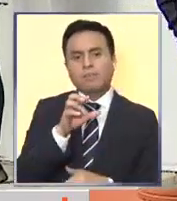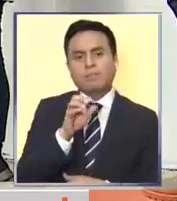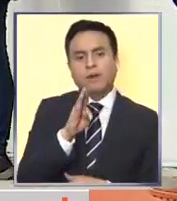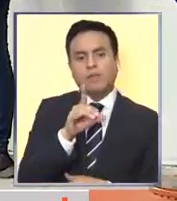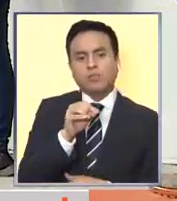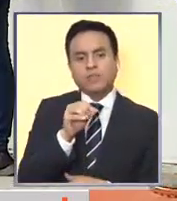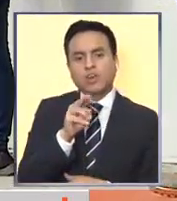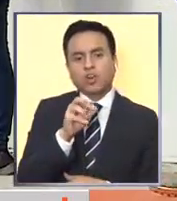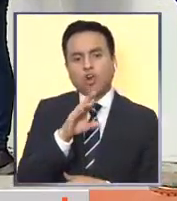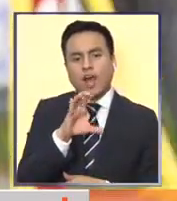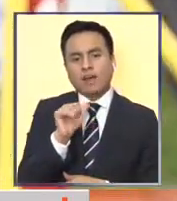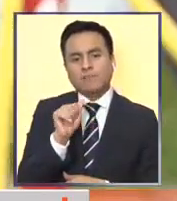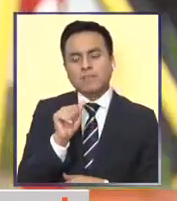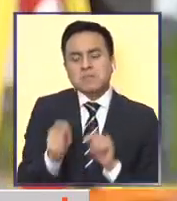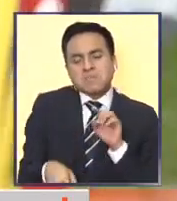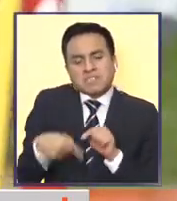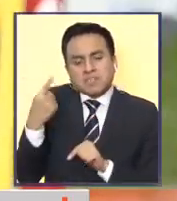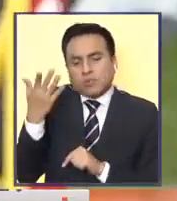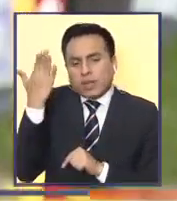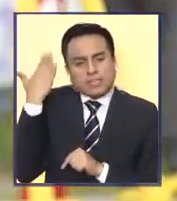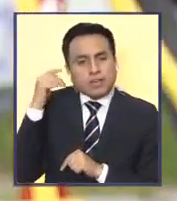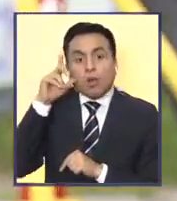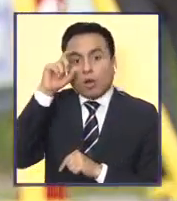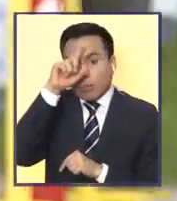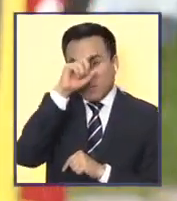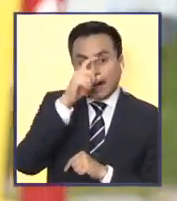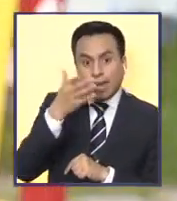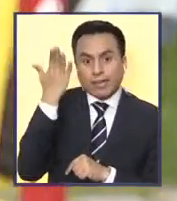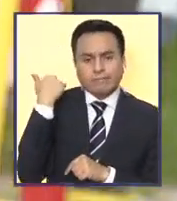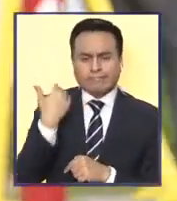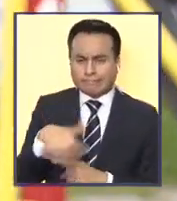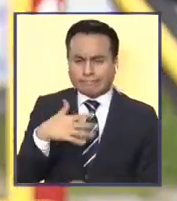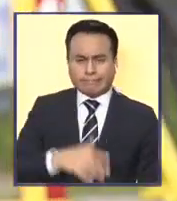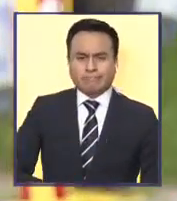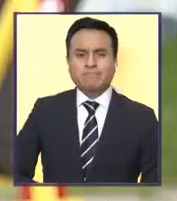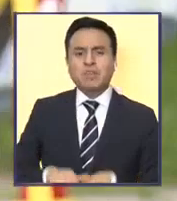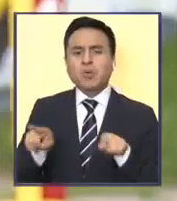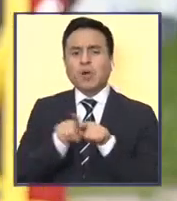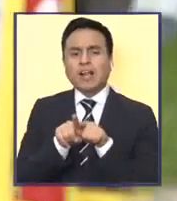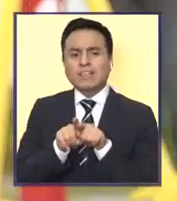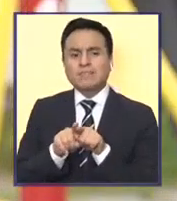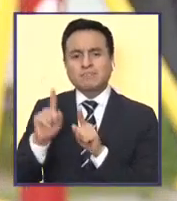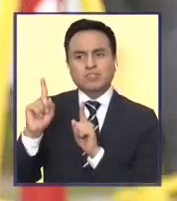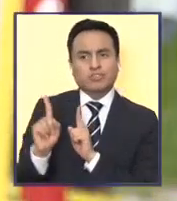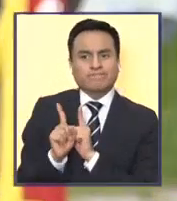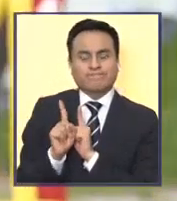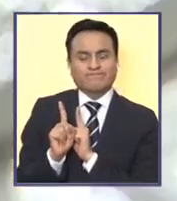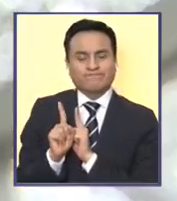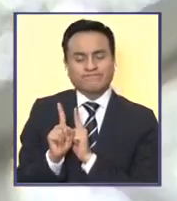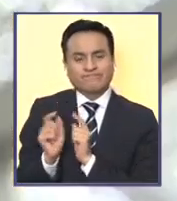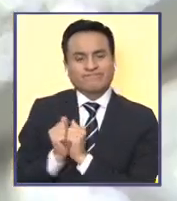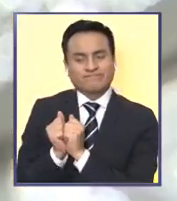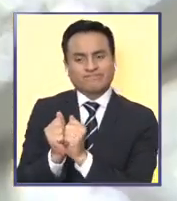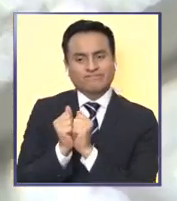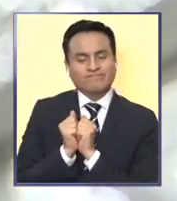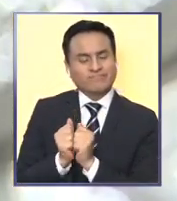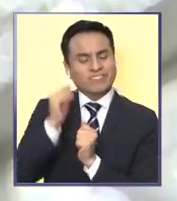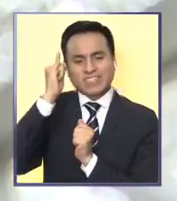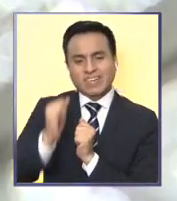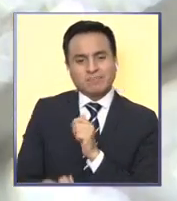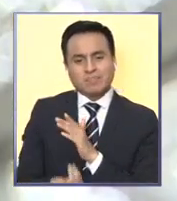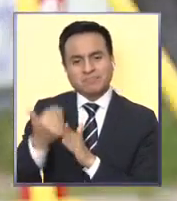Al principio fue complicado, porque es como estar siempre con una persona que nos está acompañando, pero